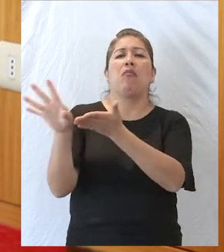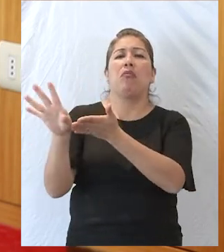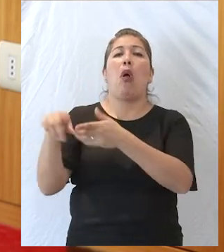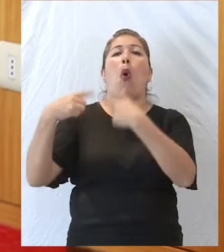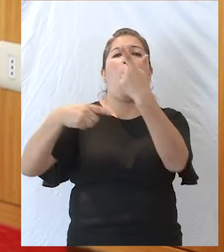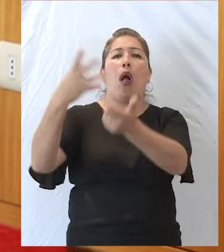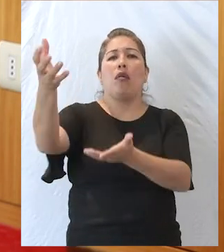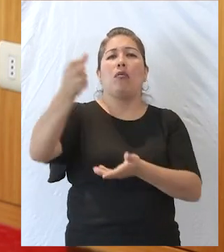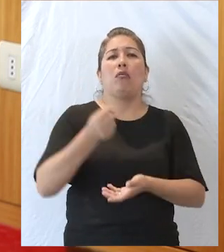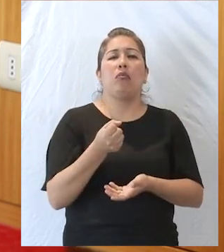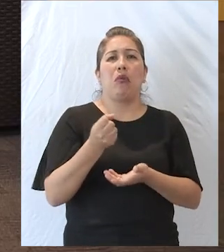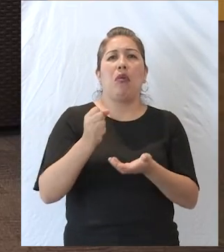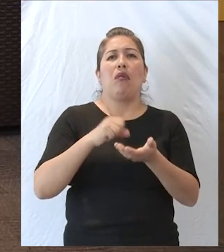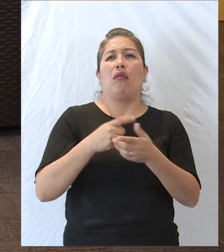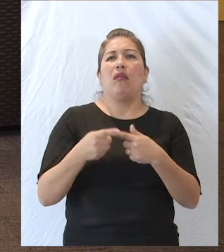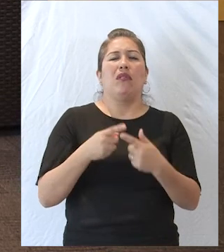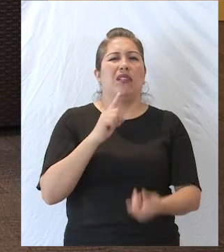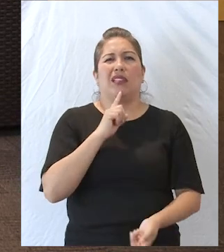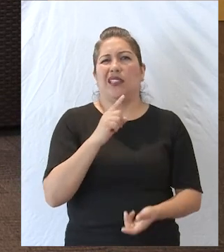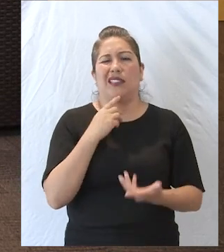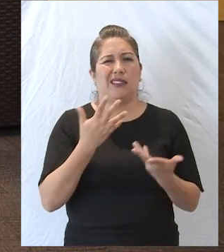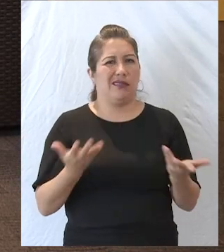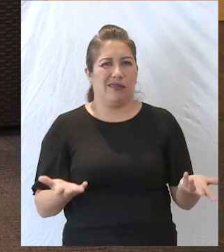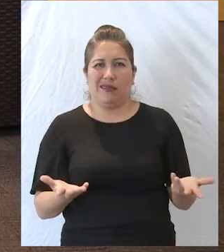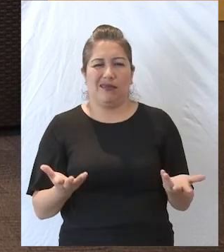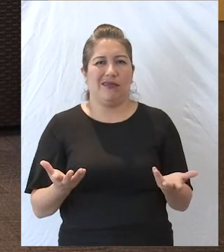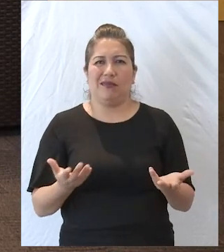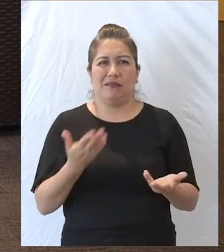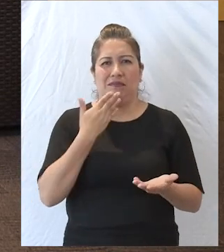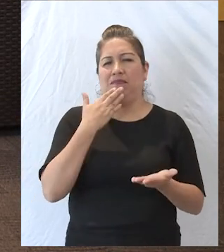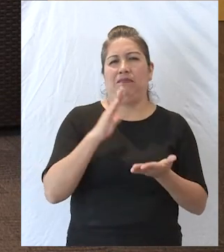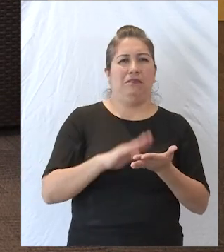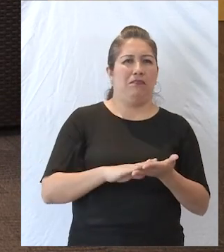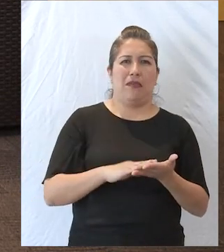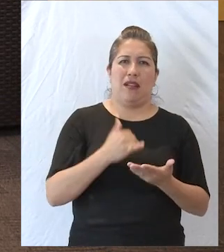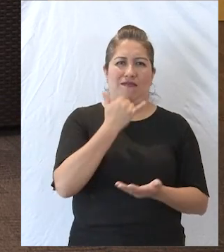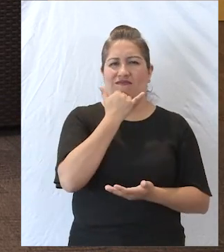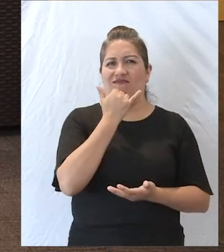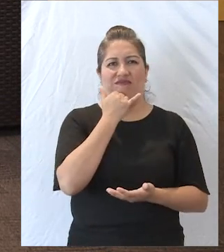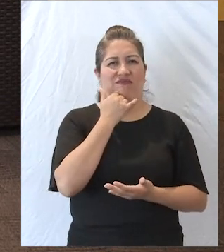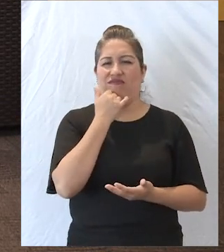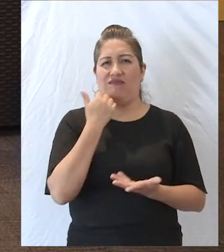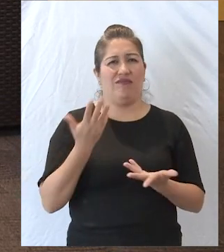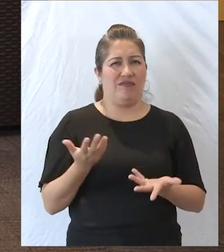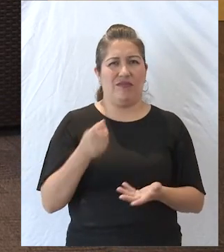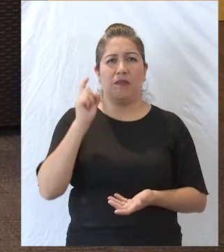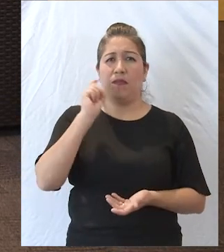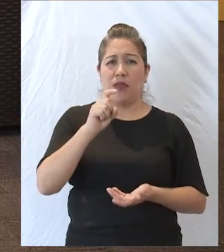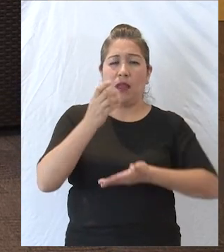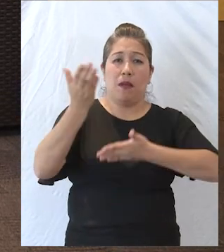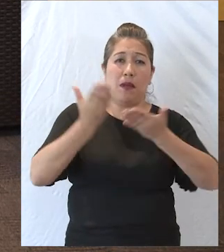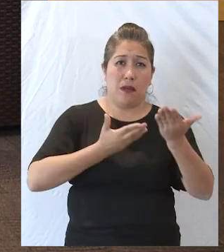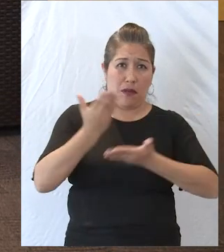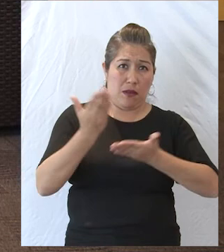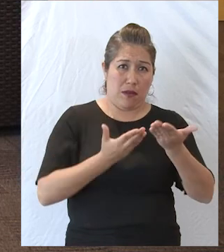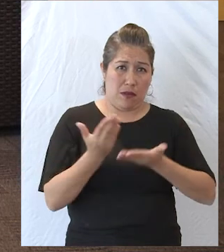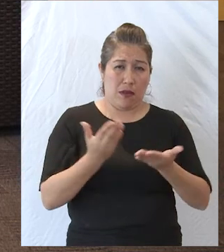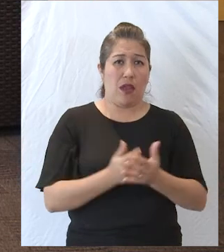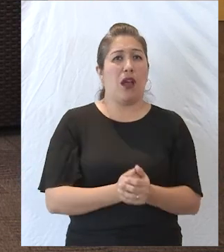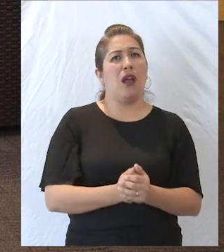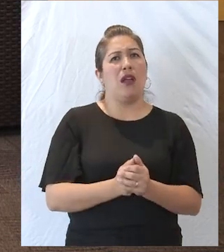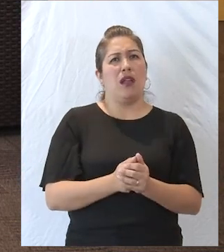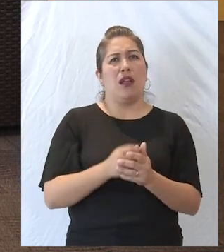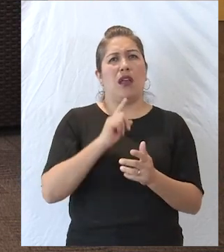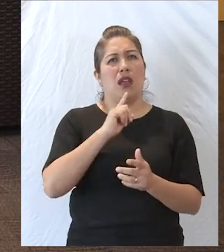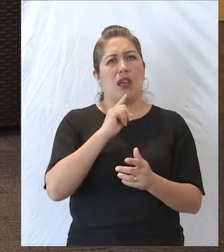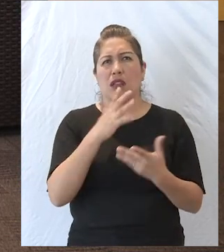se le saca, se le bota, es una relación muy precaria y como ustedes deben saber, la locación de servicios